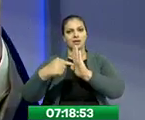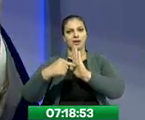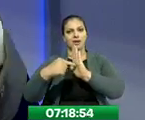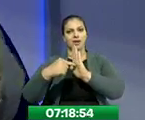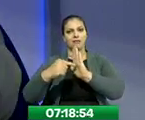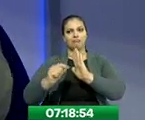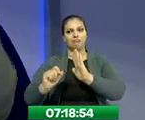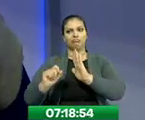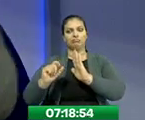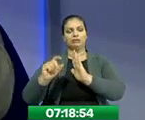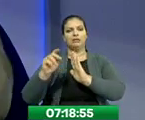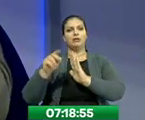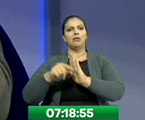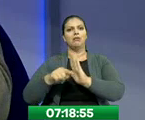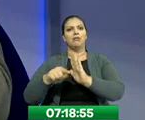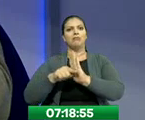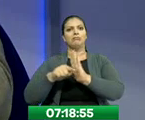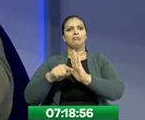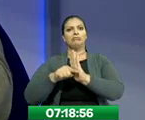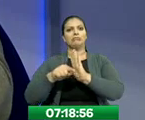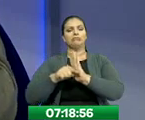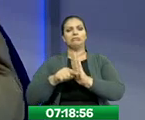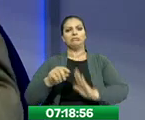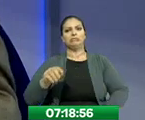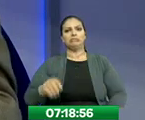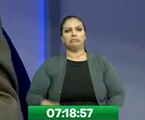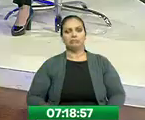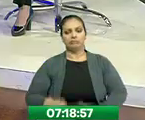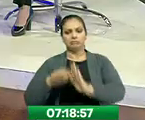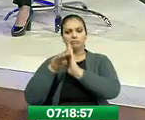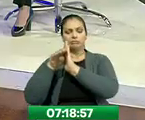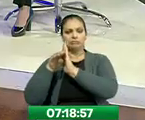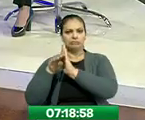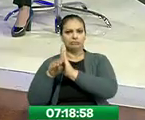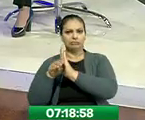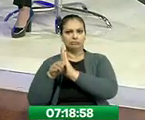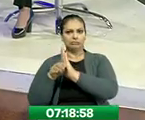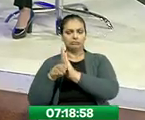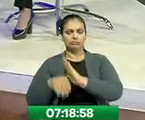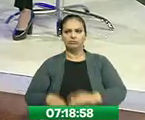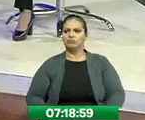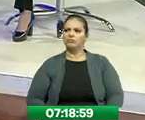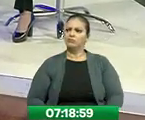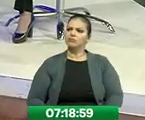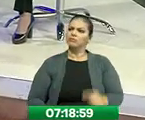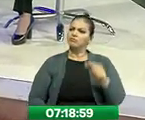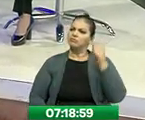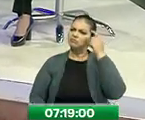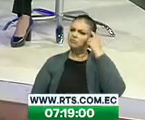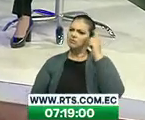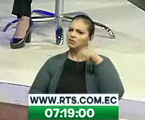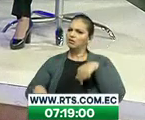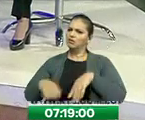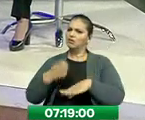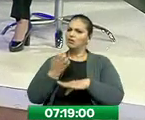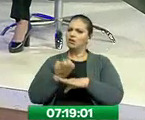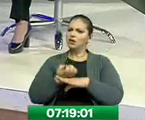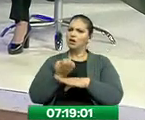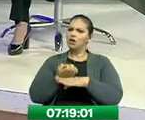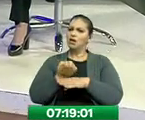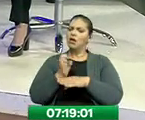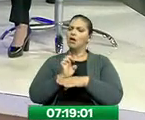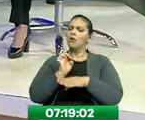¿no? Menos de cero. Aunque el riesgo país, ¿no?, haya bajado. Aunque el riesgo país de Ecuador no bajó,